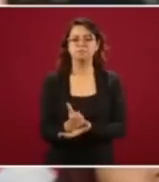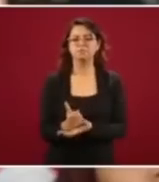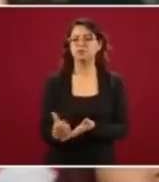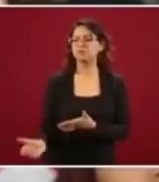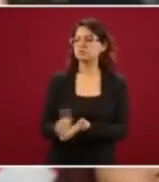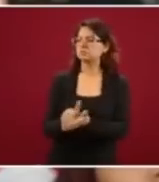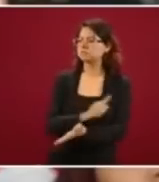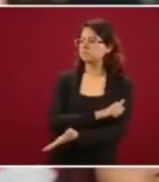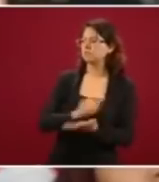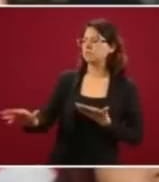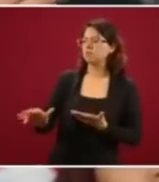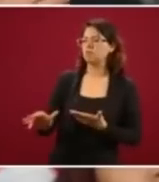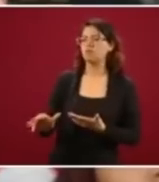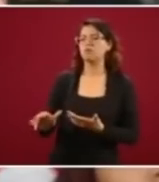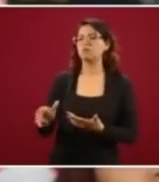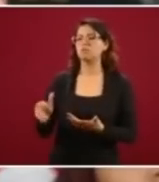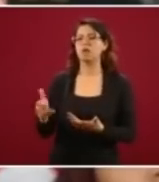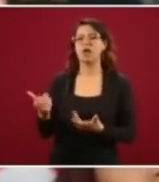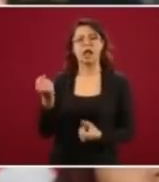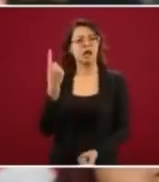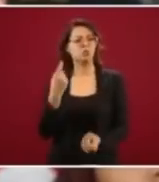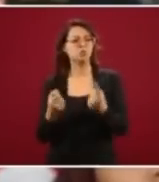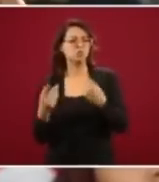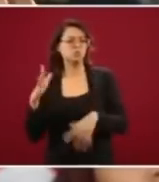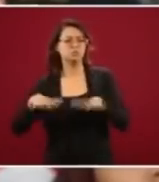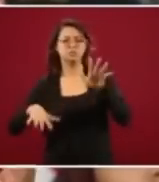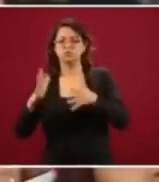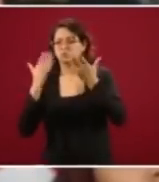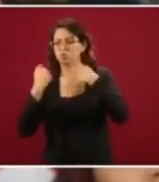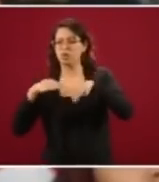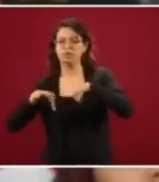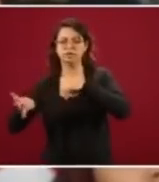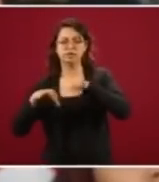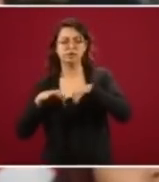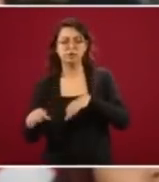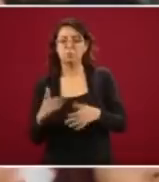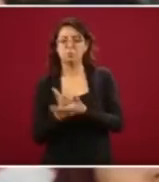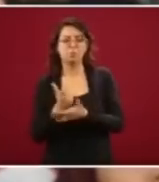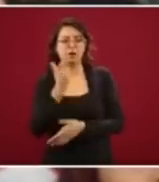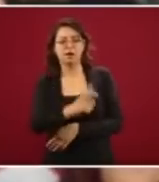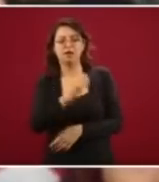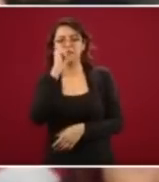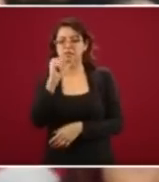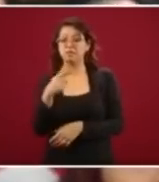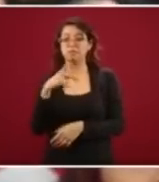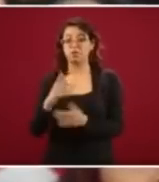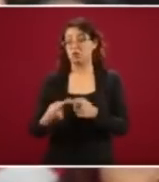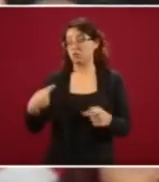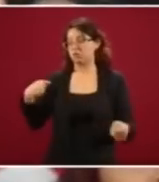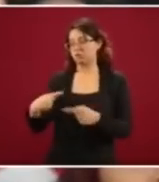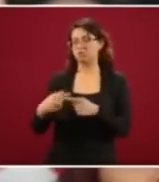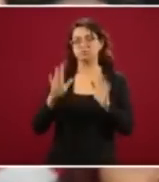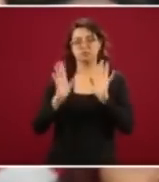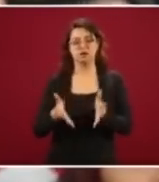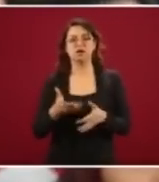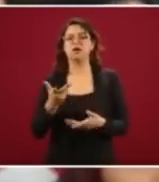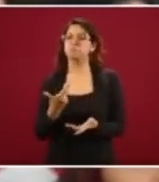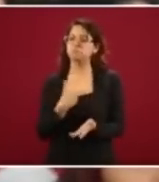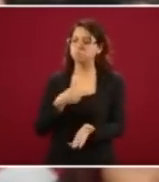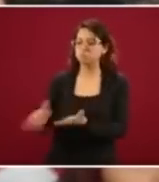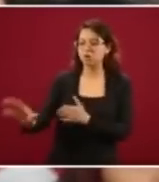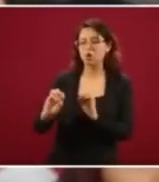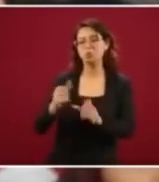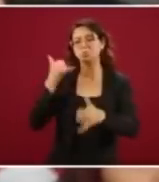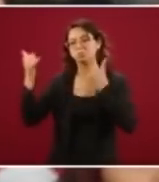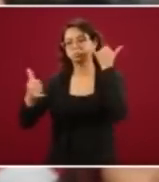teléfono, obligándolos a que paguen, porque algunos no tienen trabajo, algunos tienen otra situación. Sin embargo, yo quiero decirle que el director